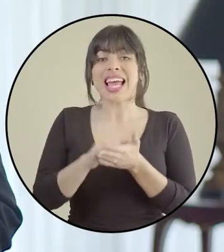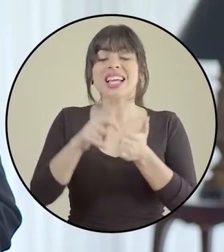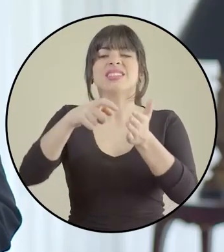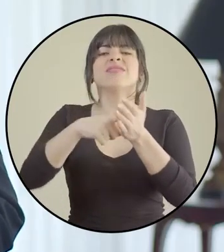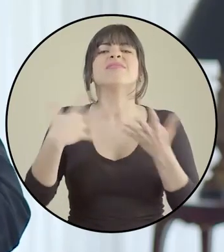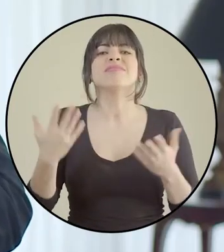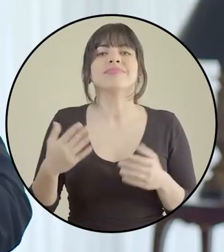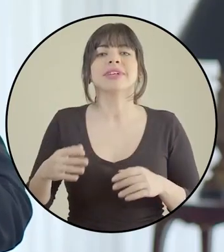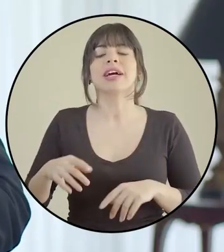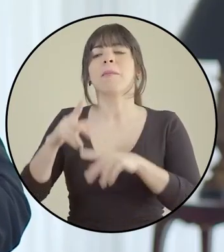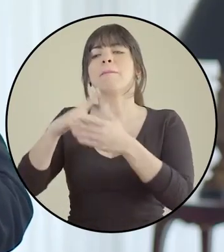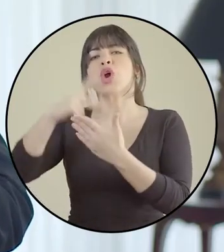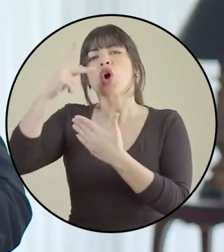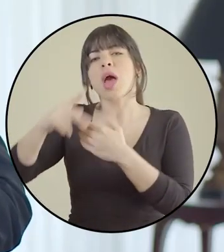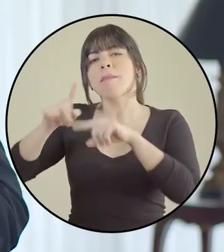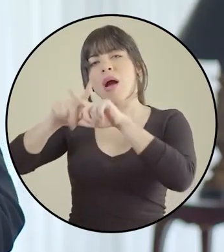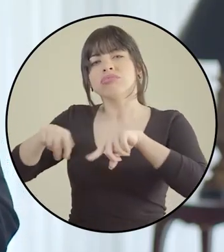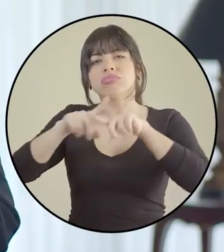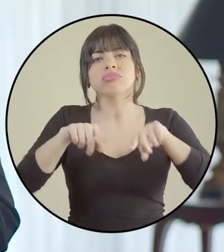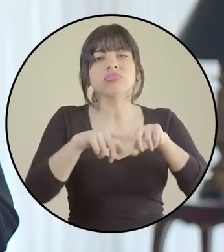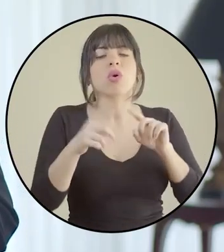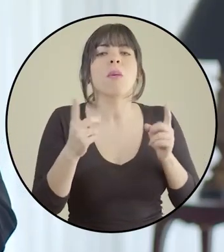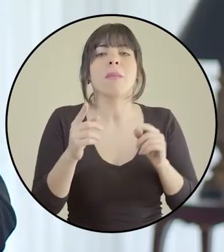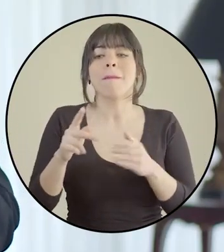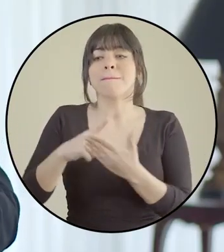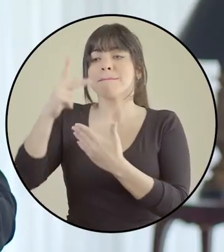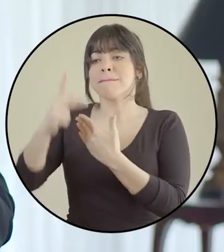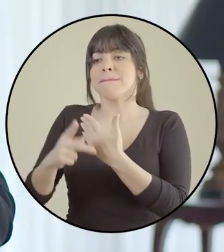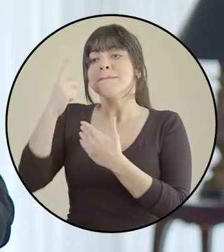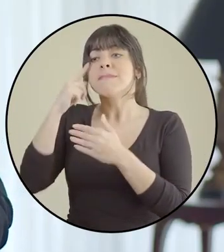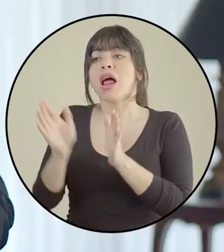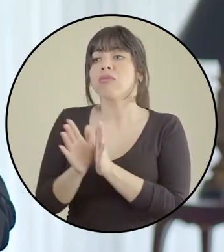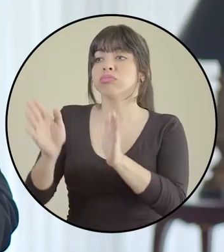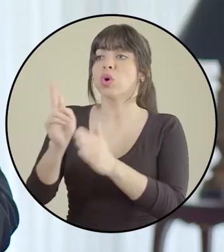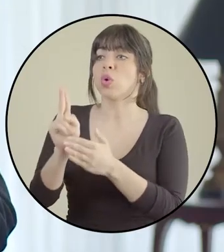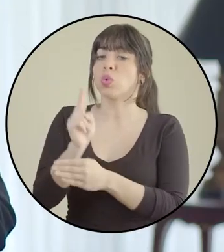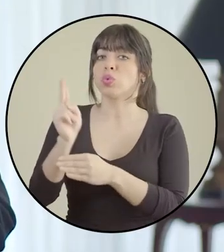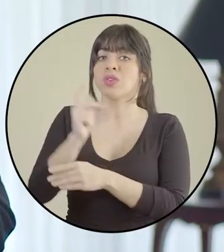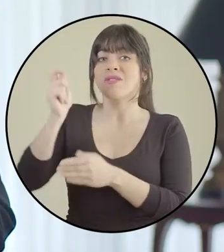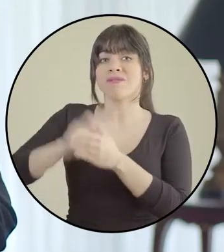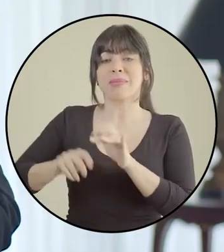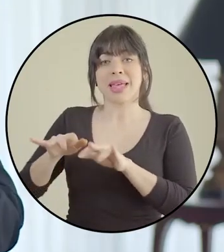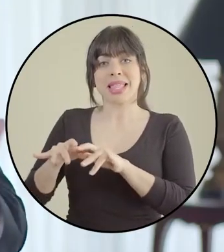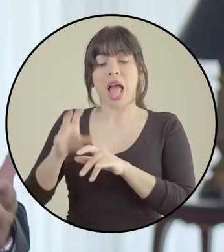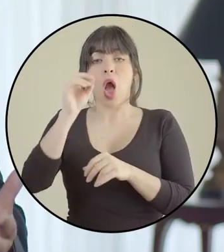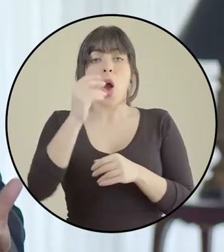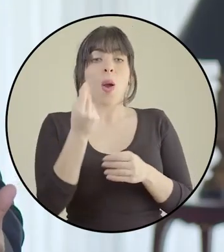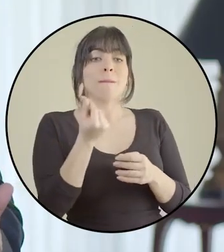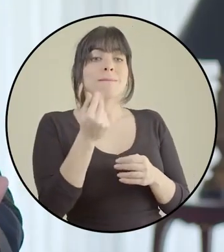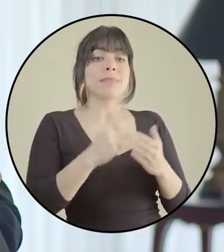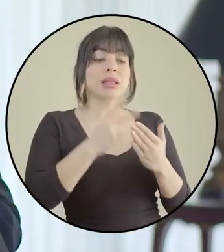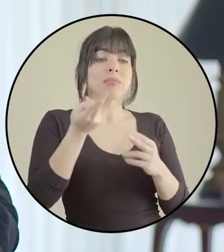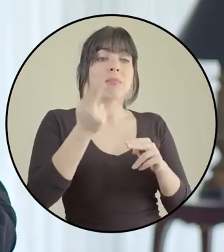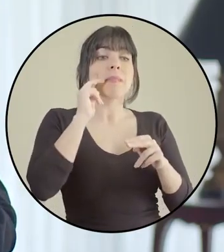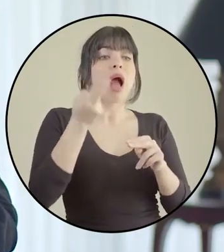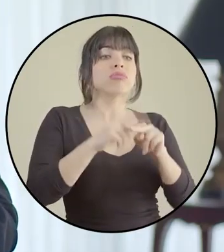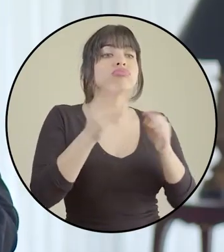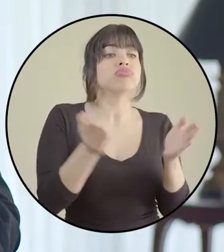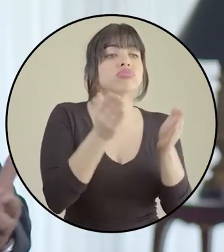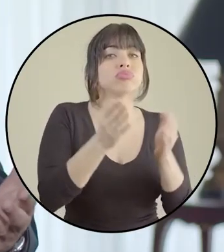Esto requirió eliminar o posponer programas como el Plan para Generalizar el Uso de la Firma Digital o el Programa de Incentivos a los